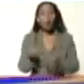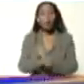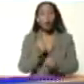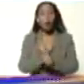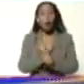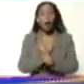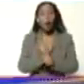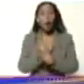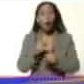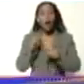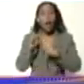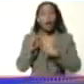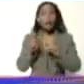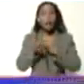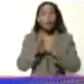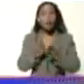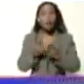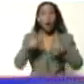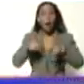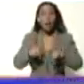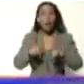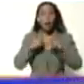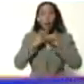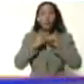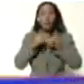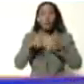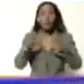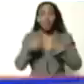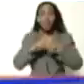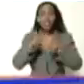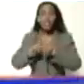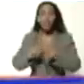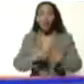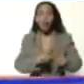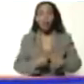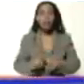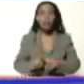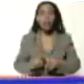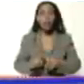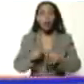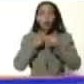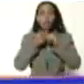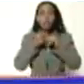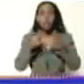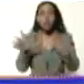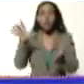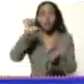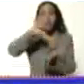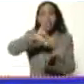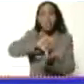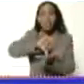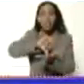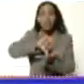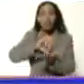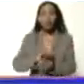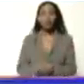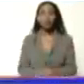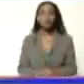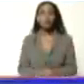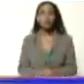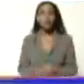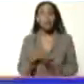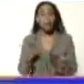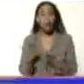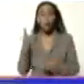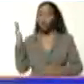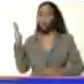multipolar, pluripolar, pluricéntrico, que ha